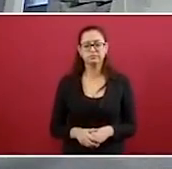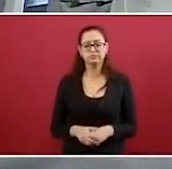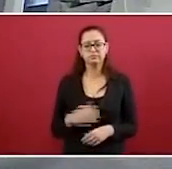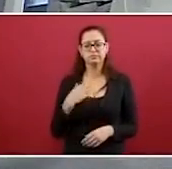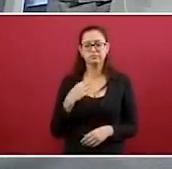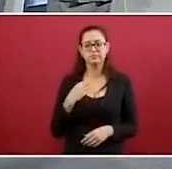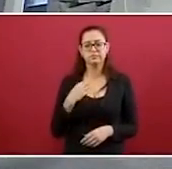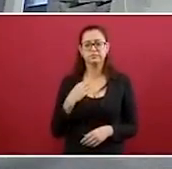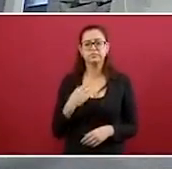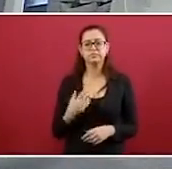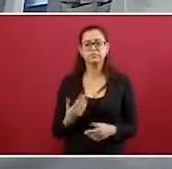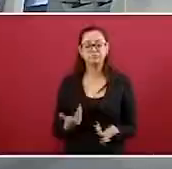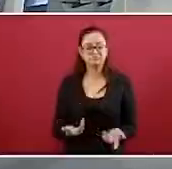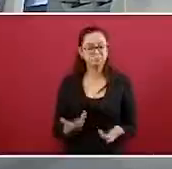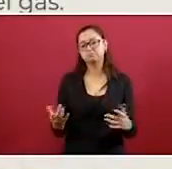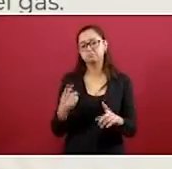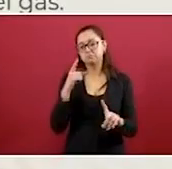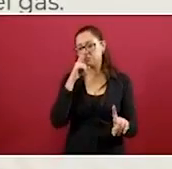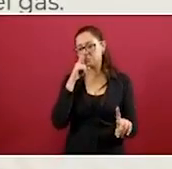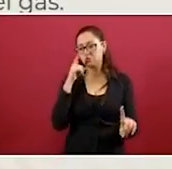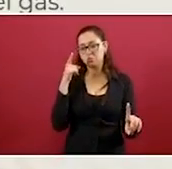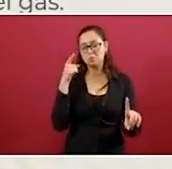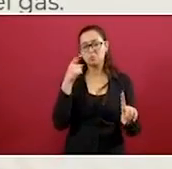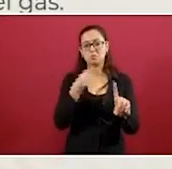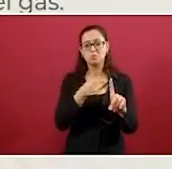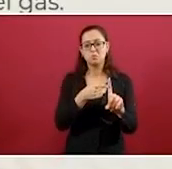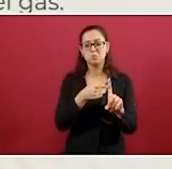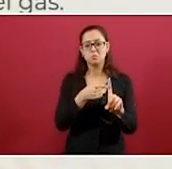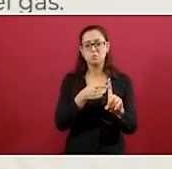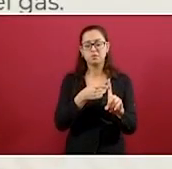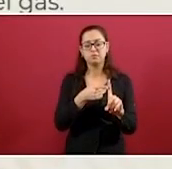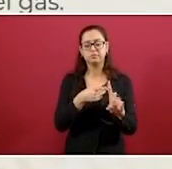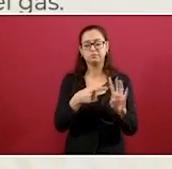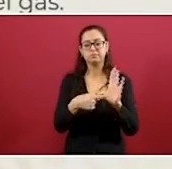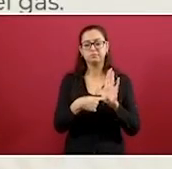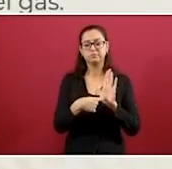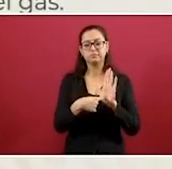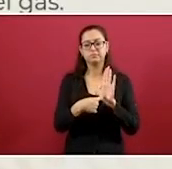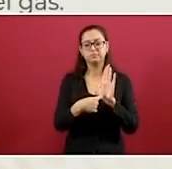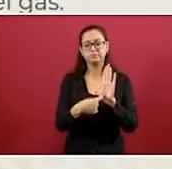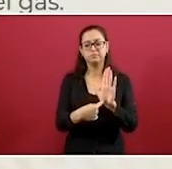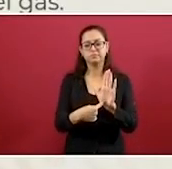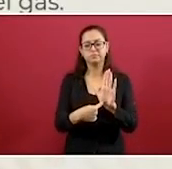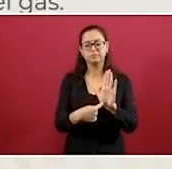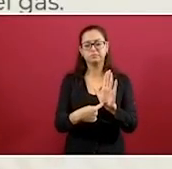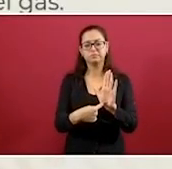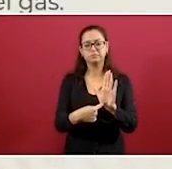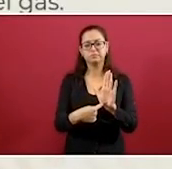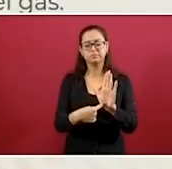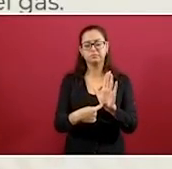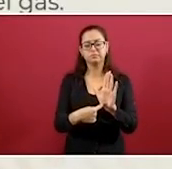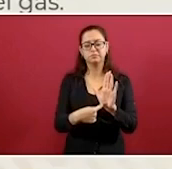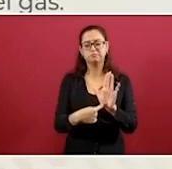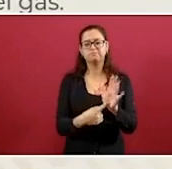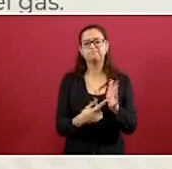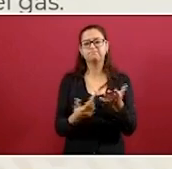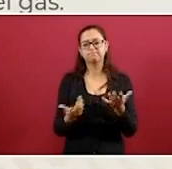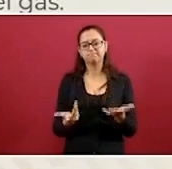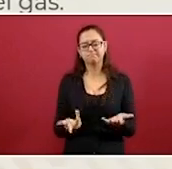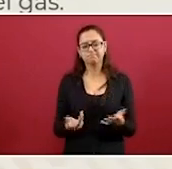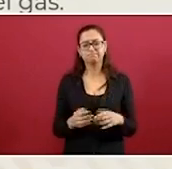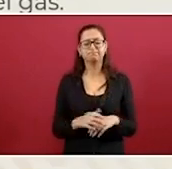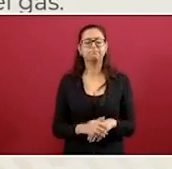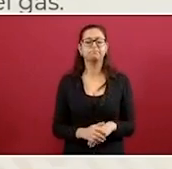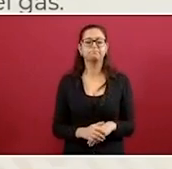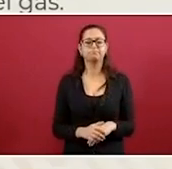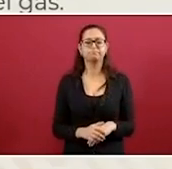voluntaria. Lo que estamos buscando es que se logre,